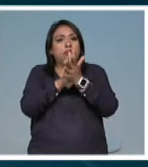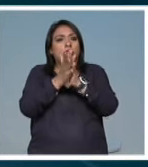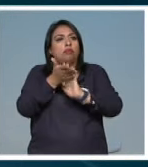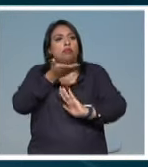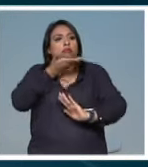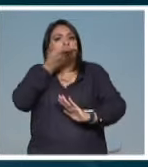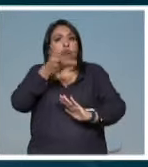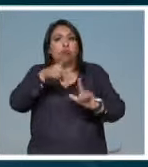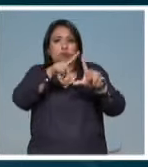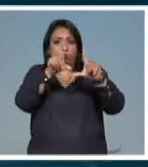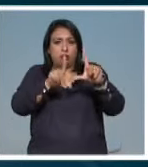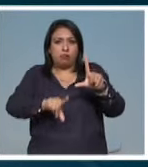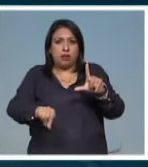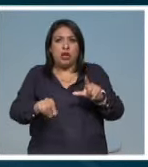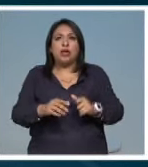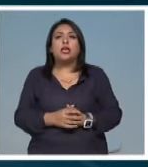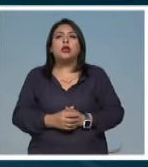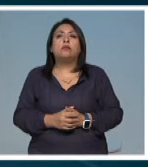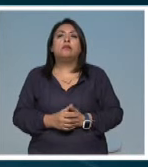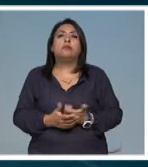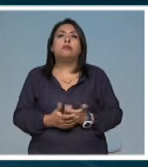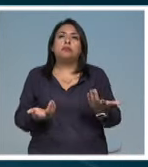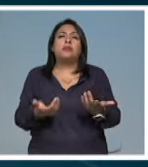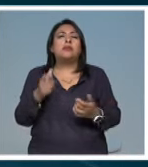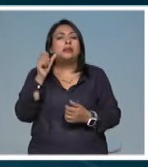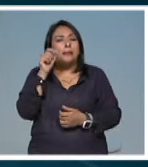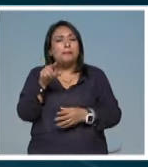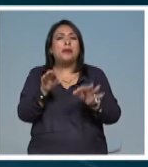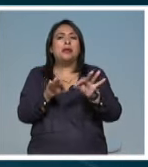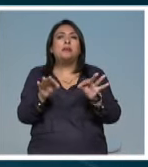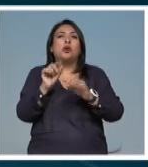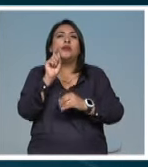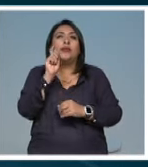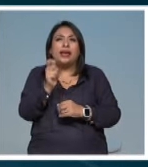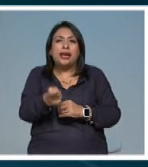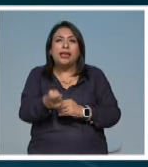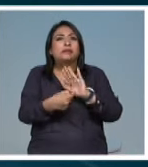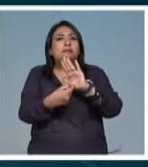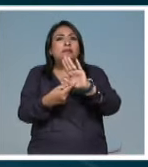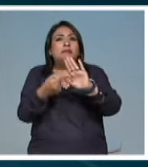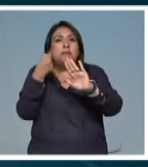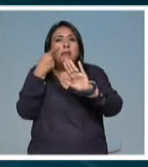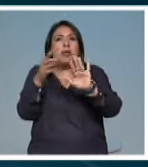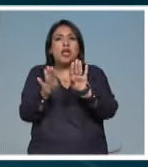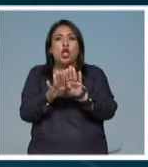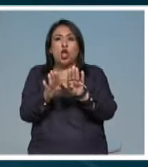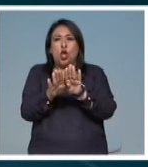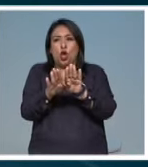país y sobre todo, de qué forma,